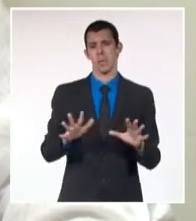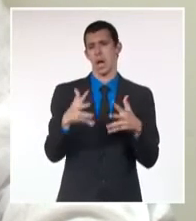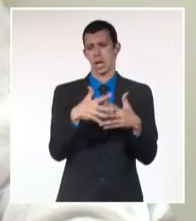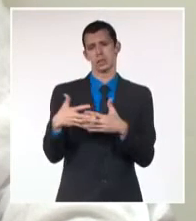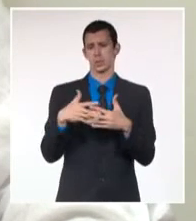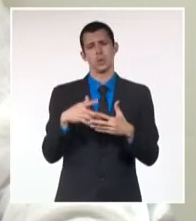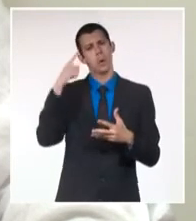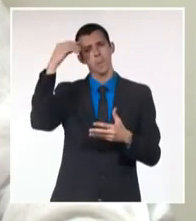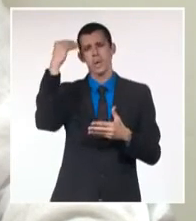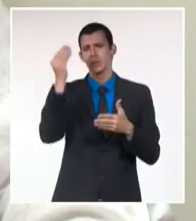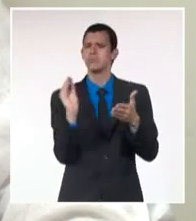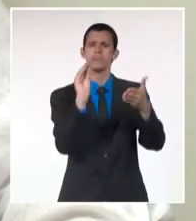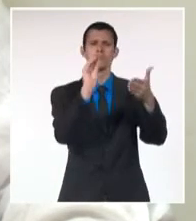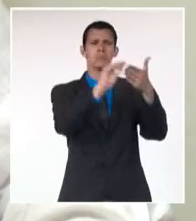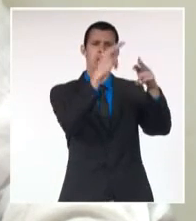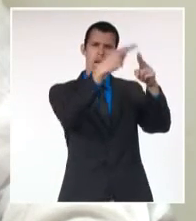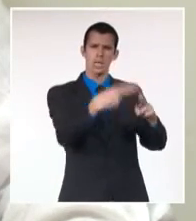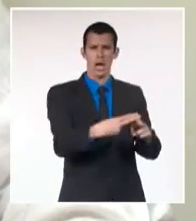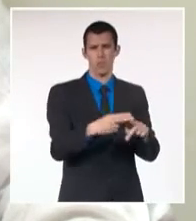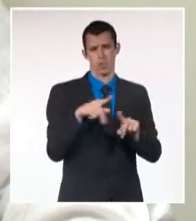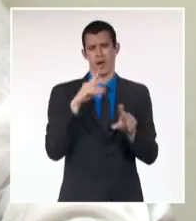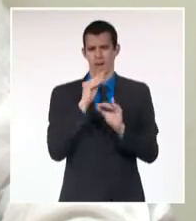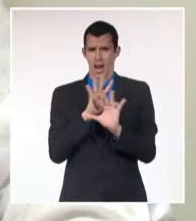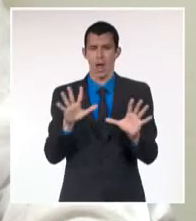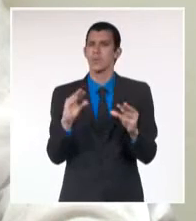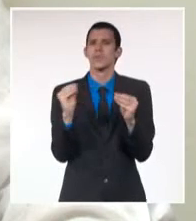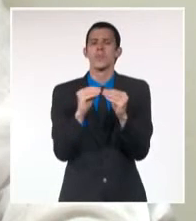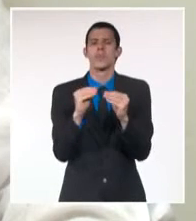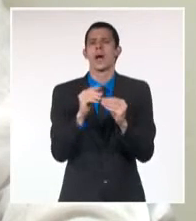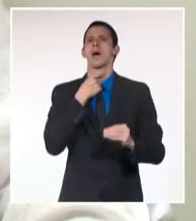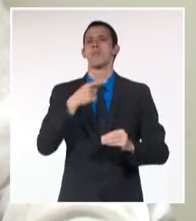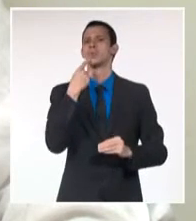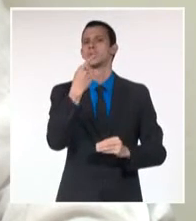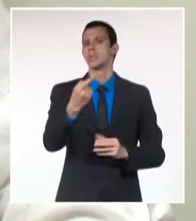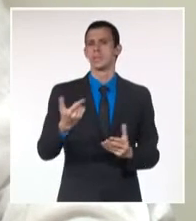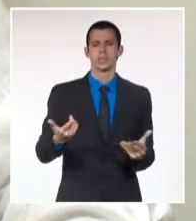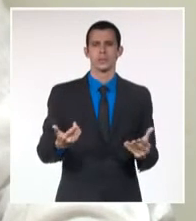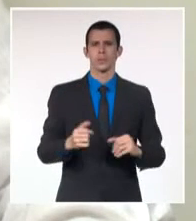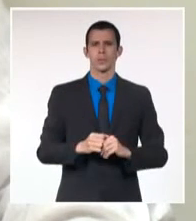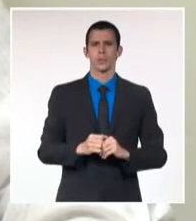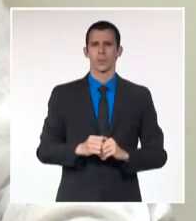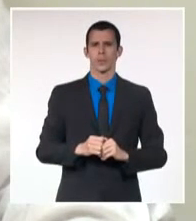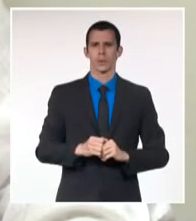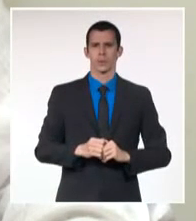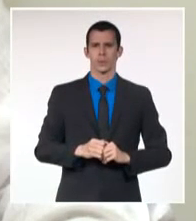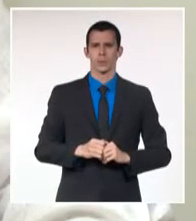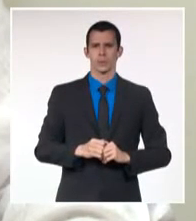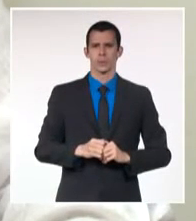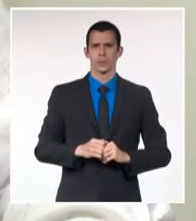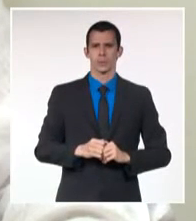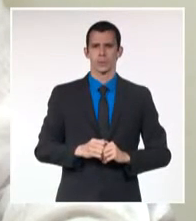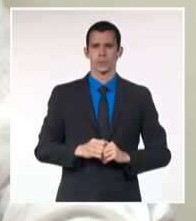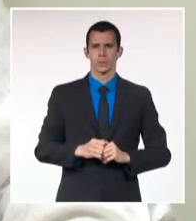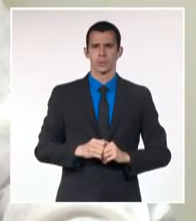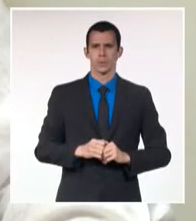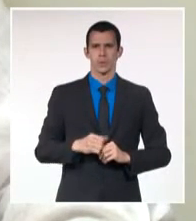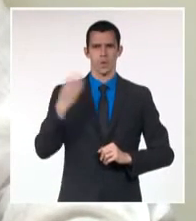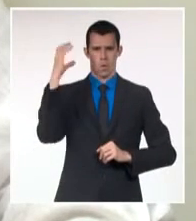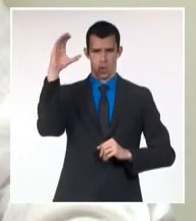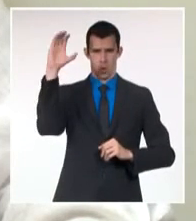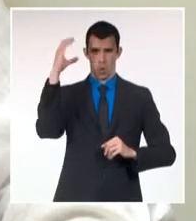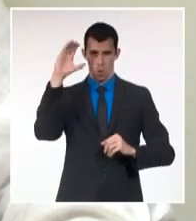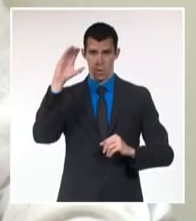contrasentido que usted tenga altos funcionarios y altos oficiales de ambas partes discutiendo temas de